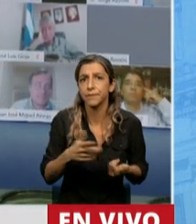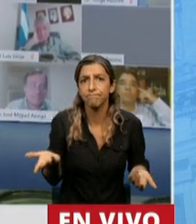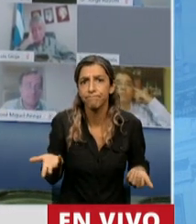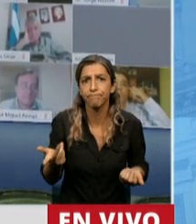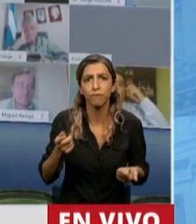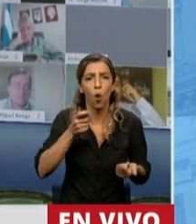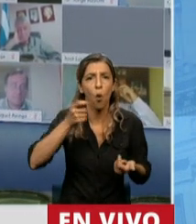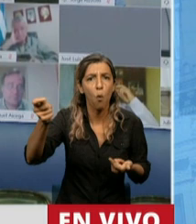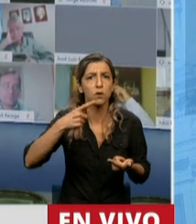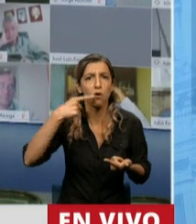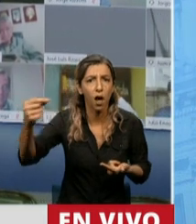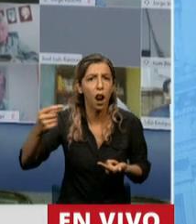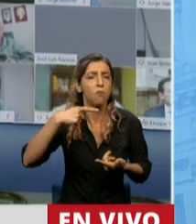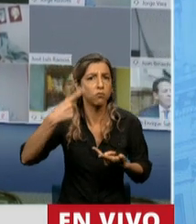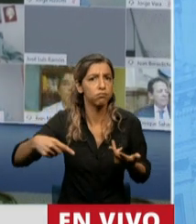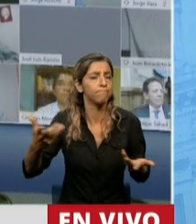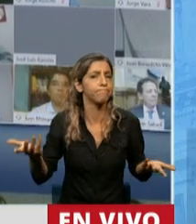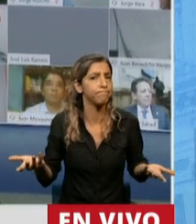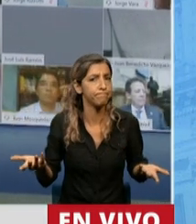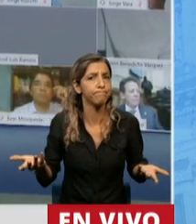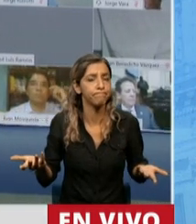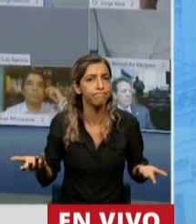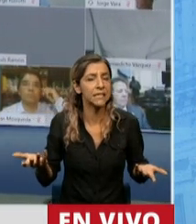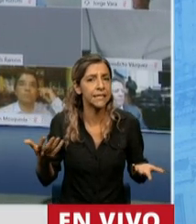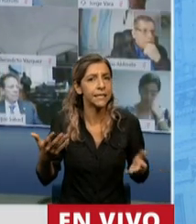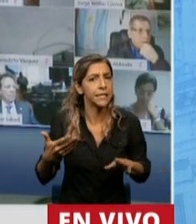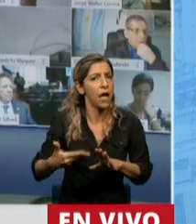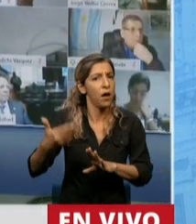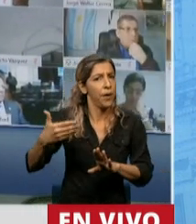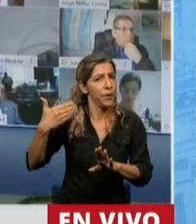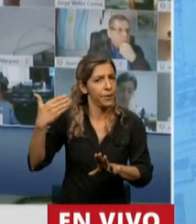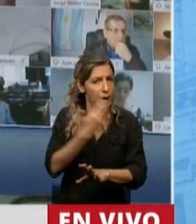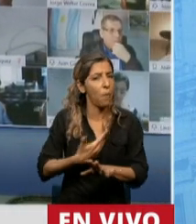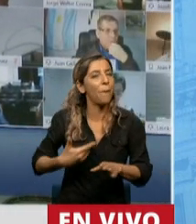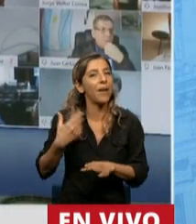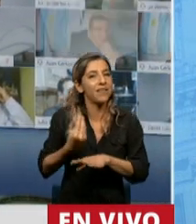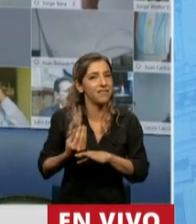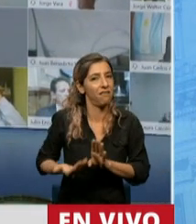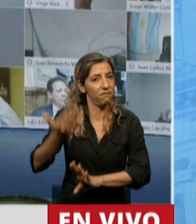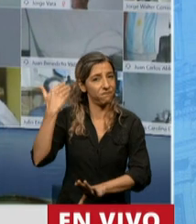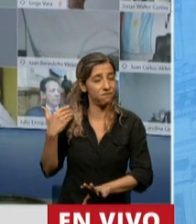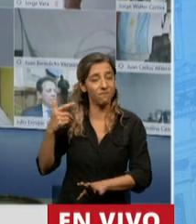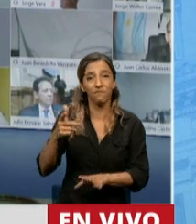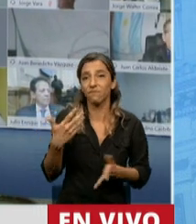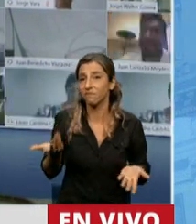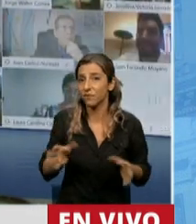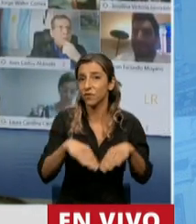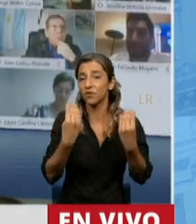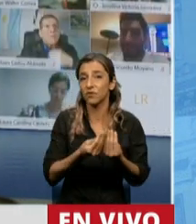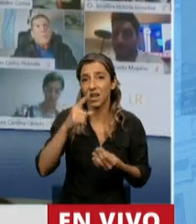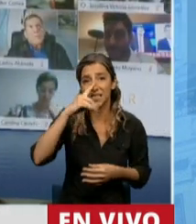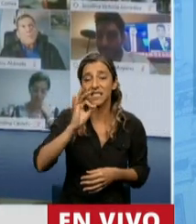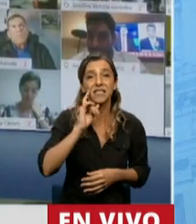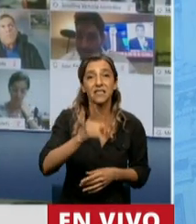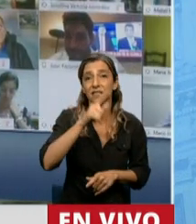nacional que hizo que la gestión que nos precedió a nosotros que nos antecedió a nosotros más de 7 jubilados